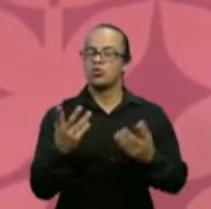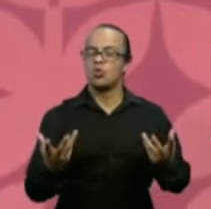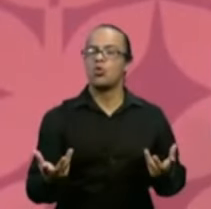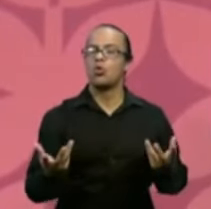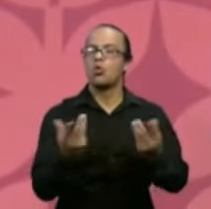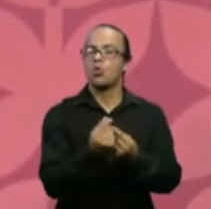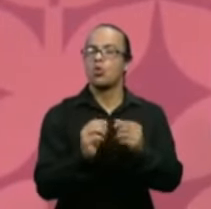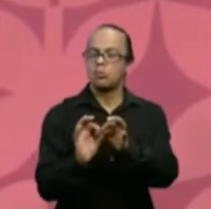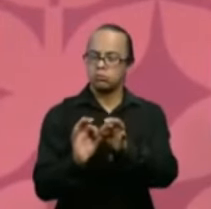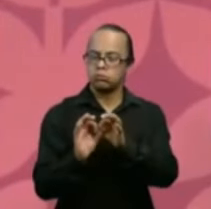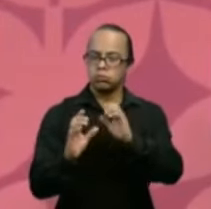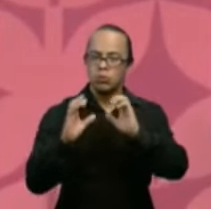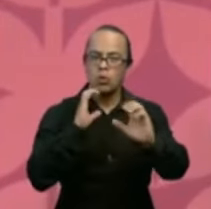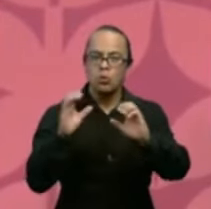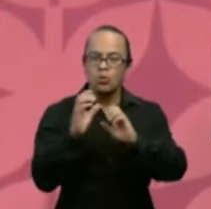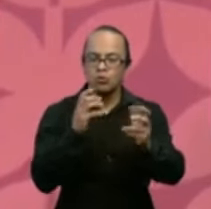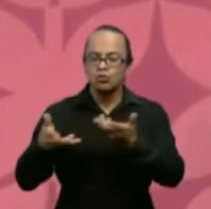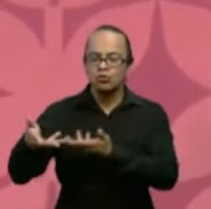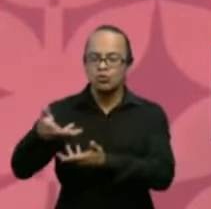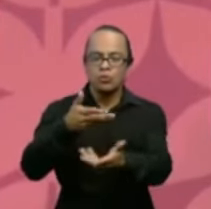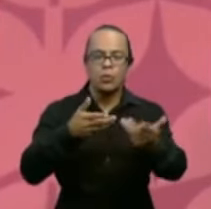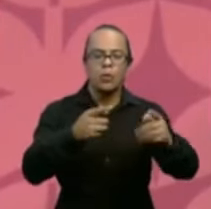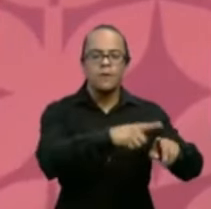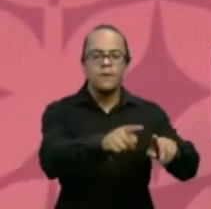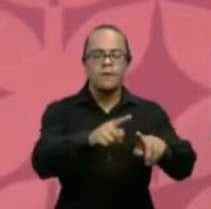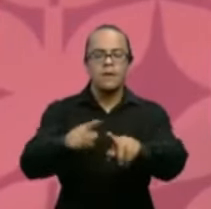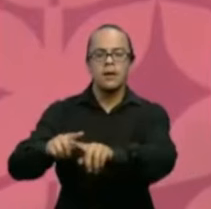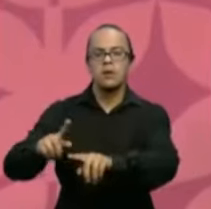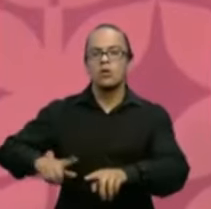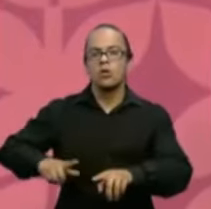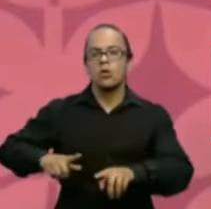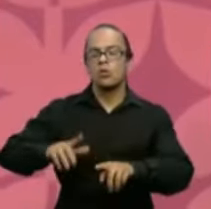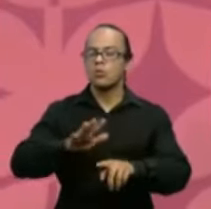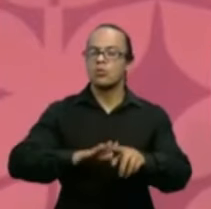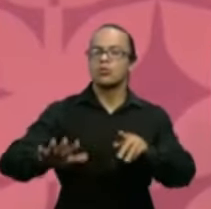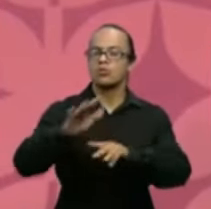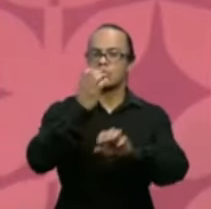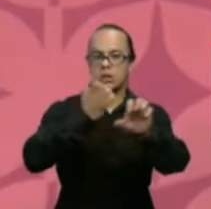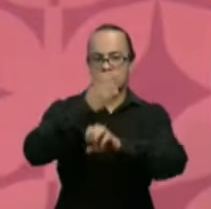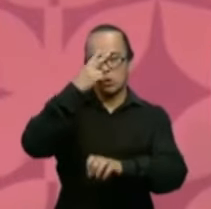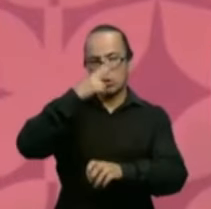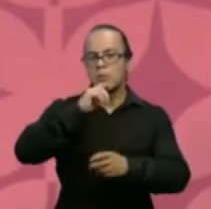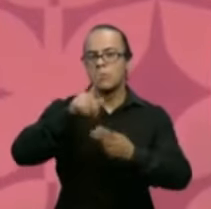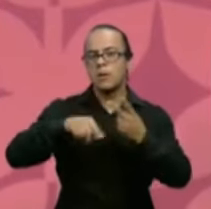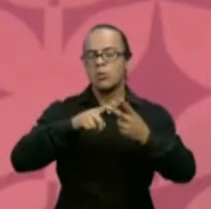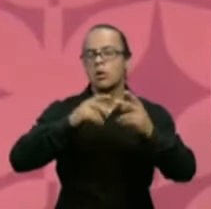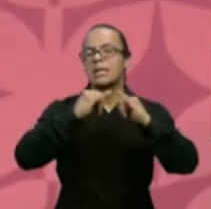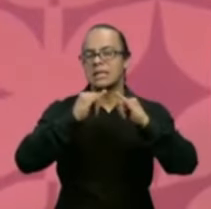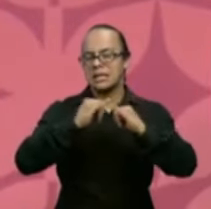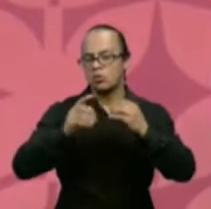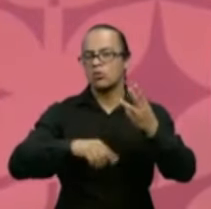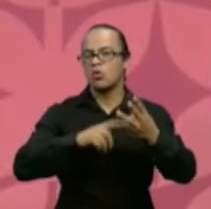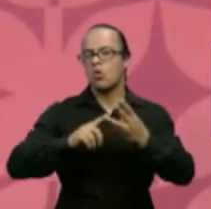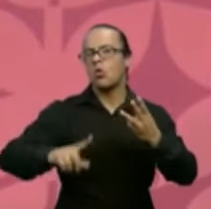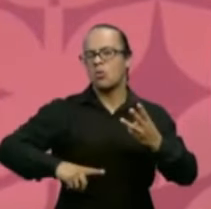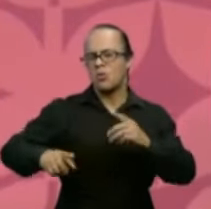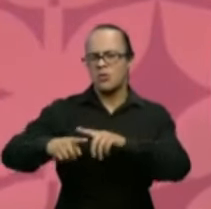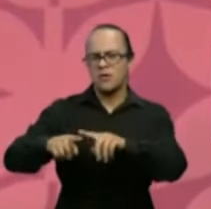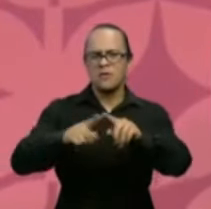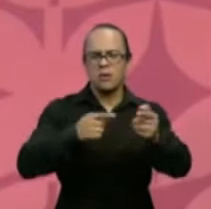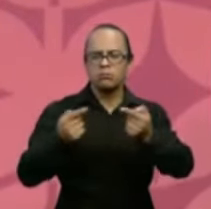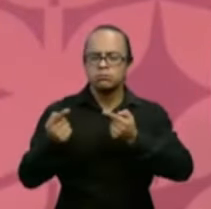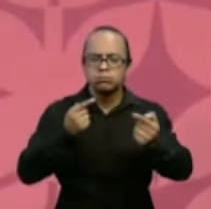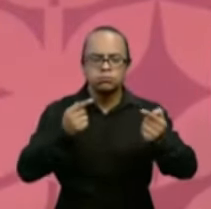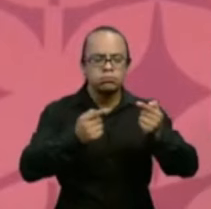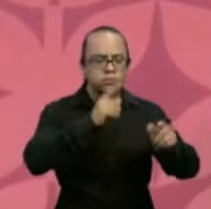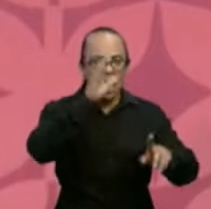Estaré en estrecha permanente comunicación con los distintos poderes del Estado, sus instituciones y órganos autónomos para crear los consensos que